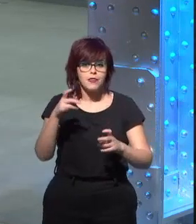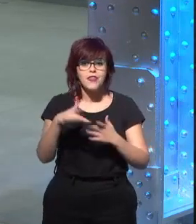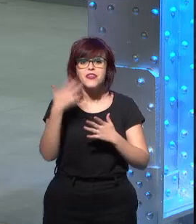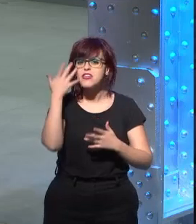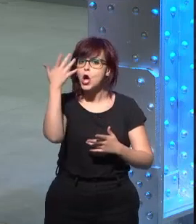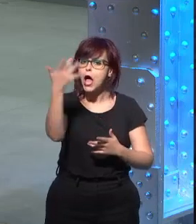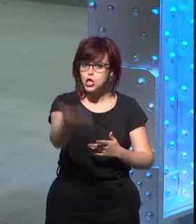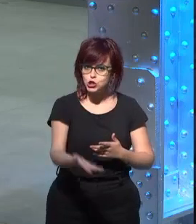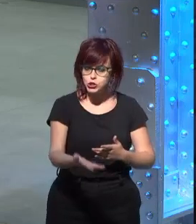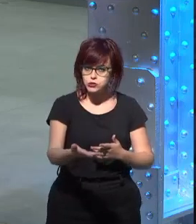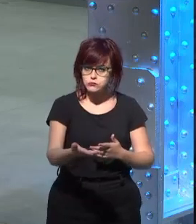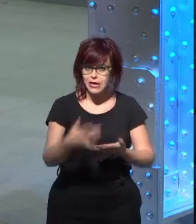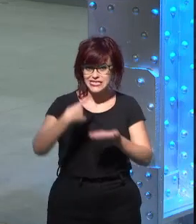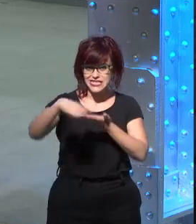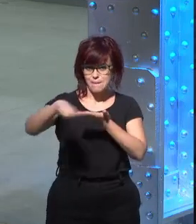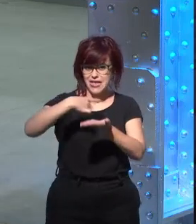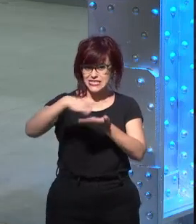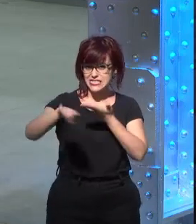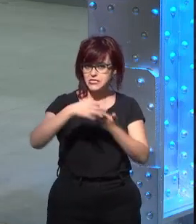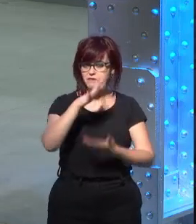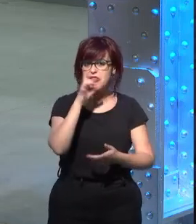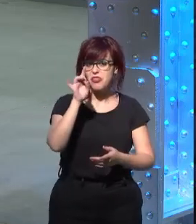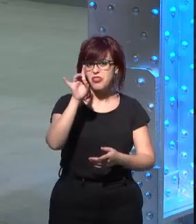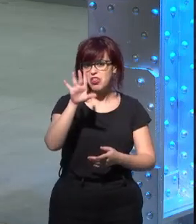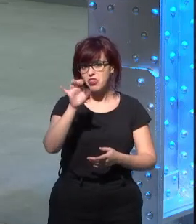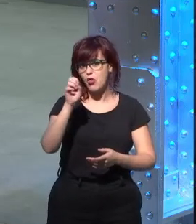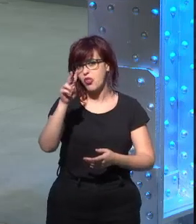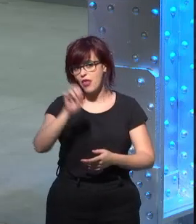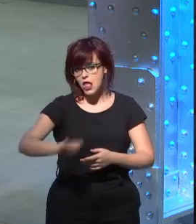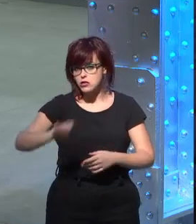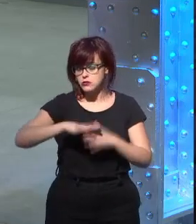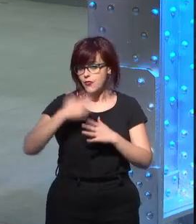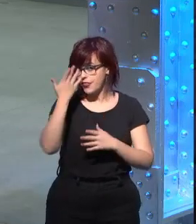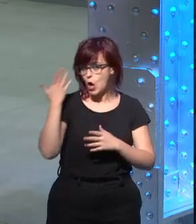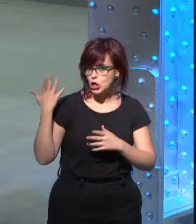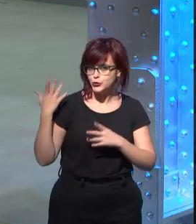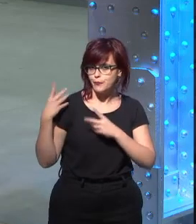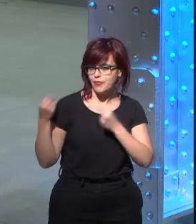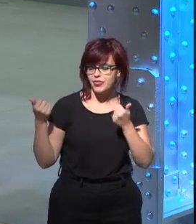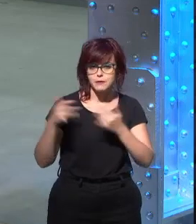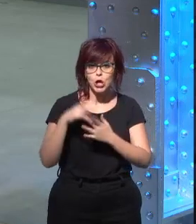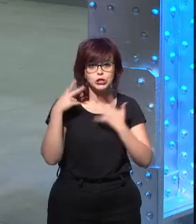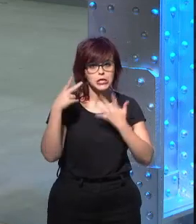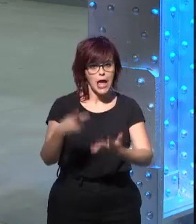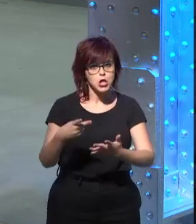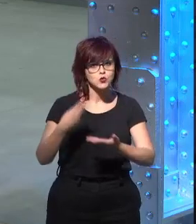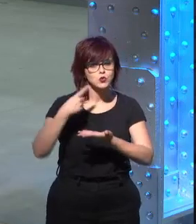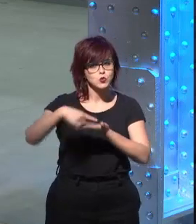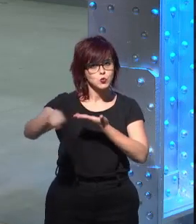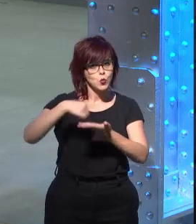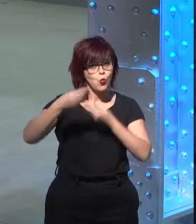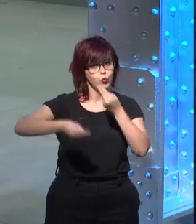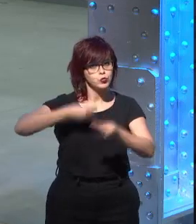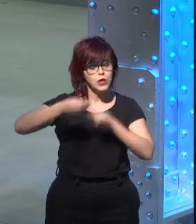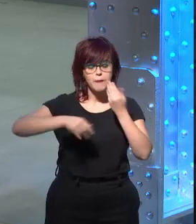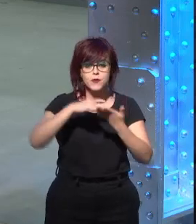5 años, ¿no? Los SMS aparecieron hace, no sé, 15, 12 y desaparecieron hace 5. O sea, duraron 7 años, 8 años. Pero claro, tú coges